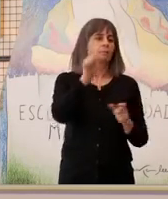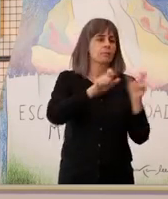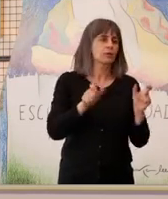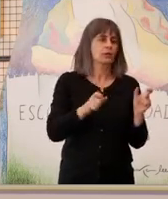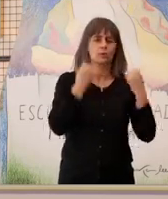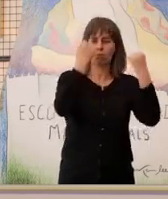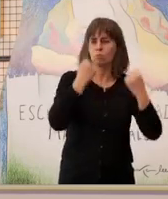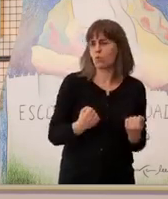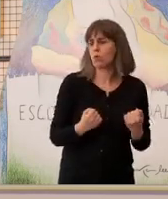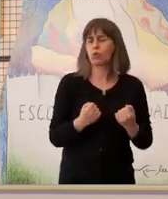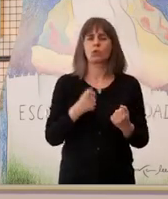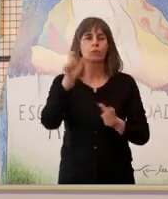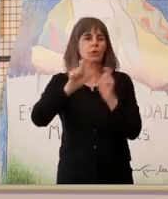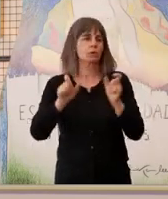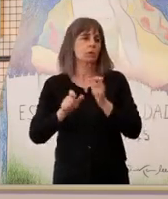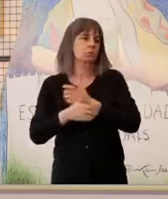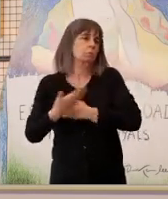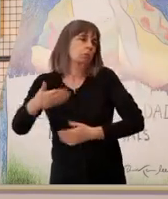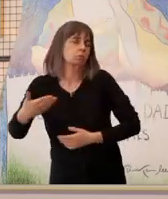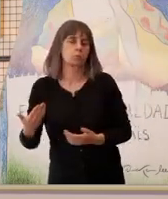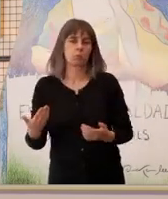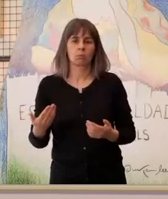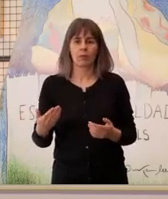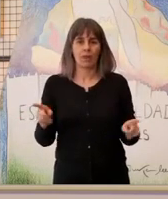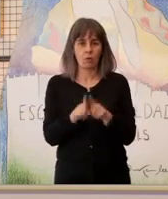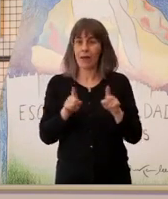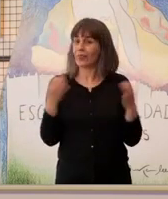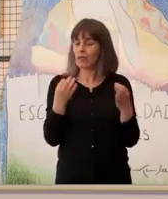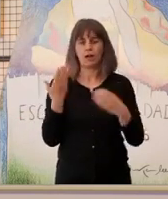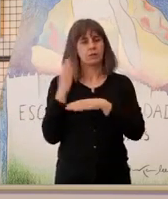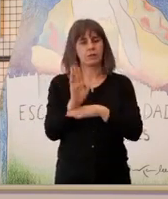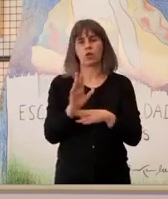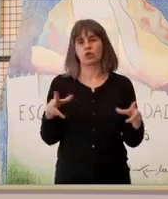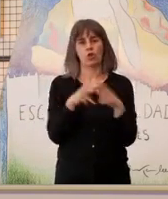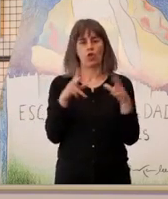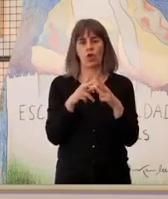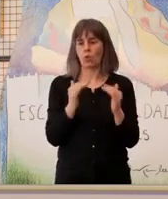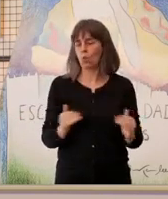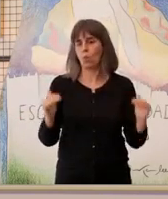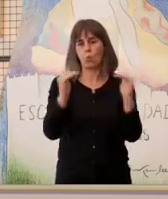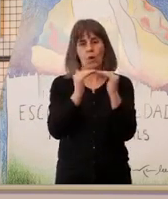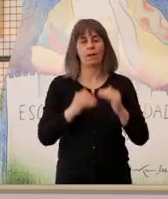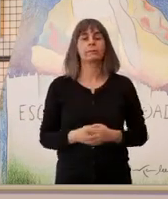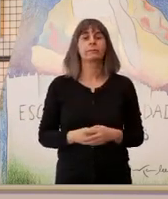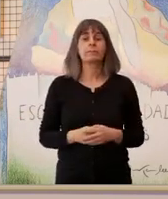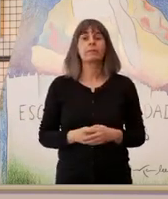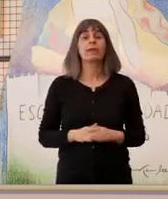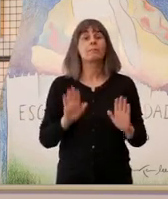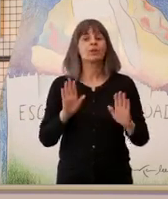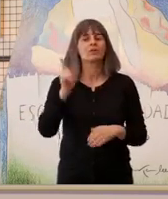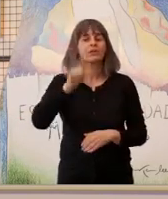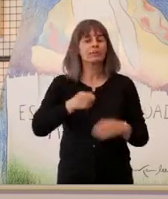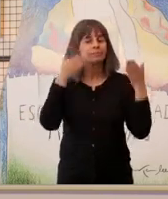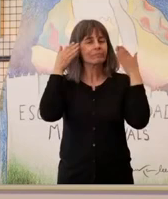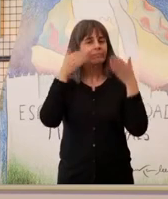o sean lo que sean lo mismo que son los hombres como representación de la sociedad pero digamos pusimos sobre todo el acento